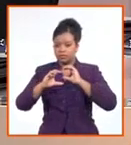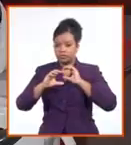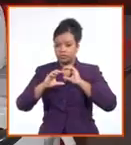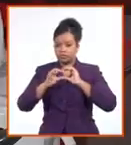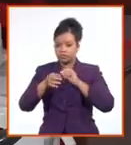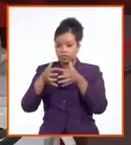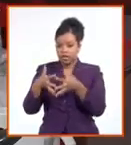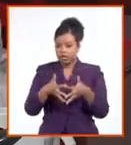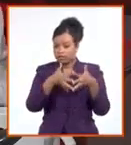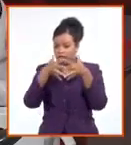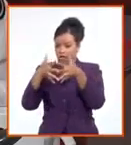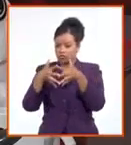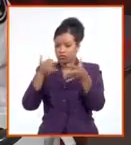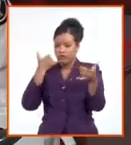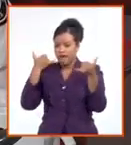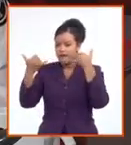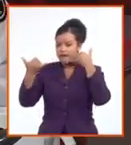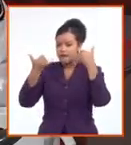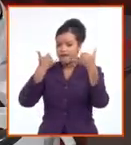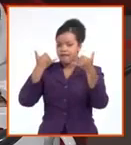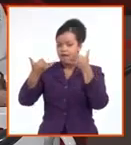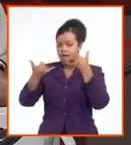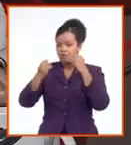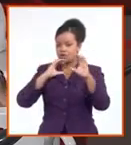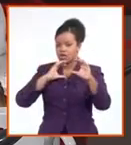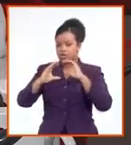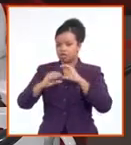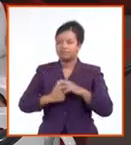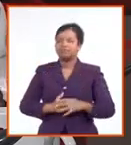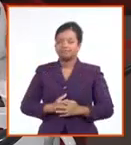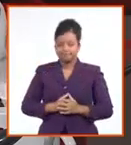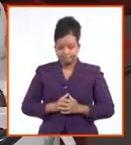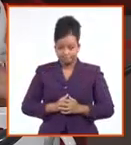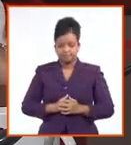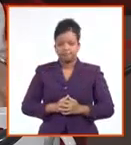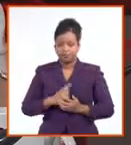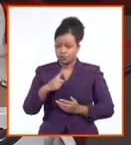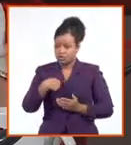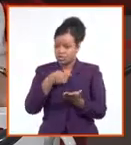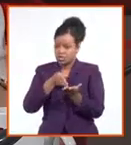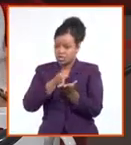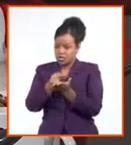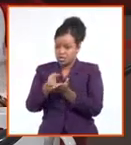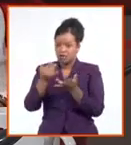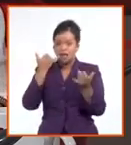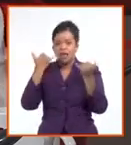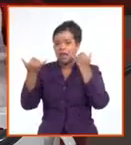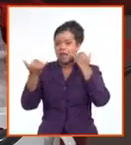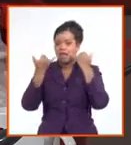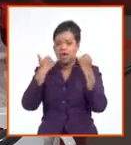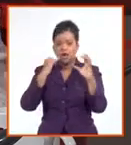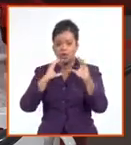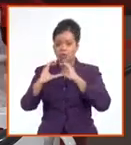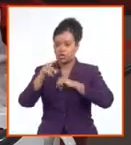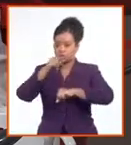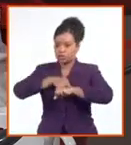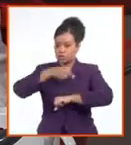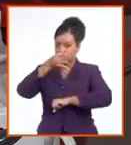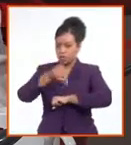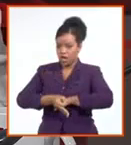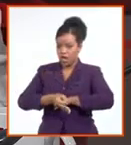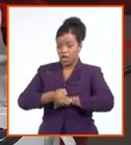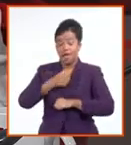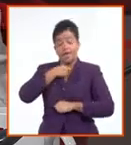Sí. Es decir, al Servicio de Guardacosta mantenemos una comunicación directa, caso a caso y a tiempo real. Cuando son detectadas